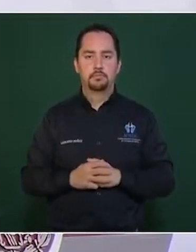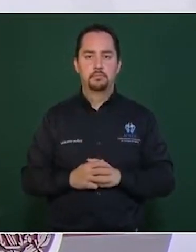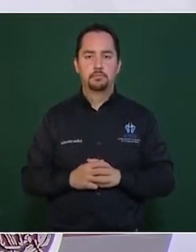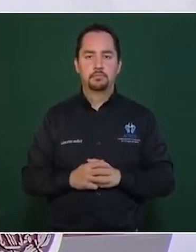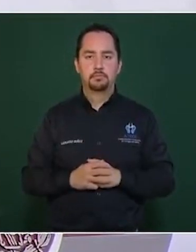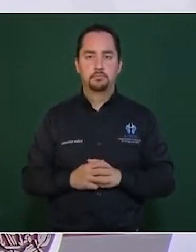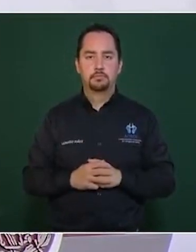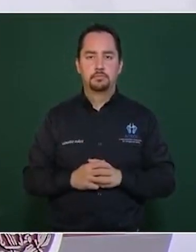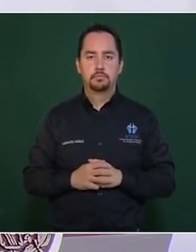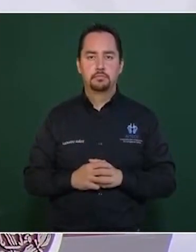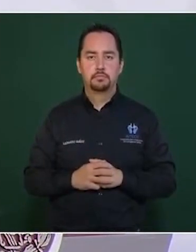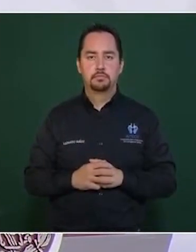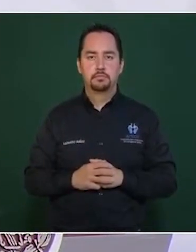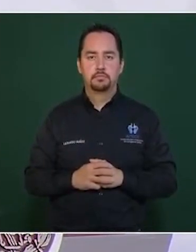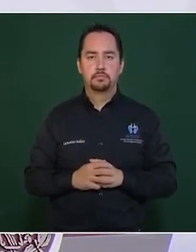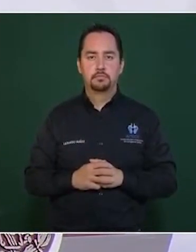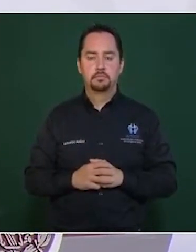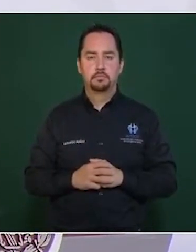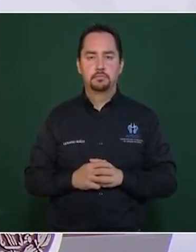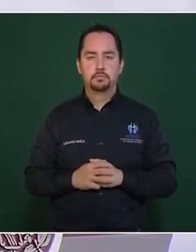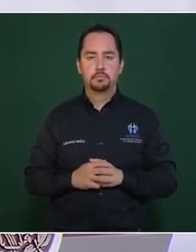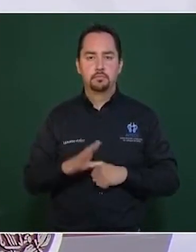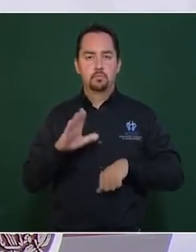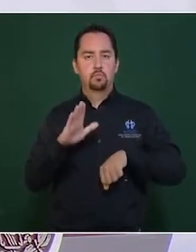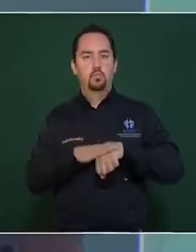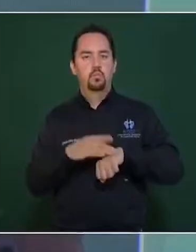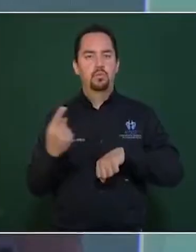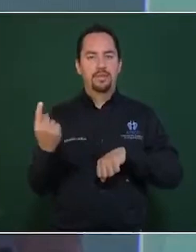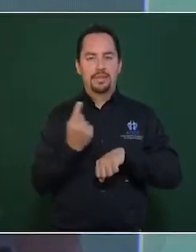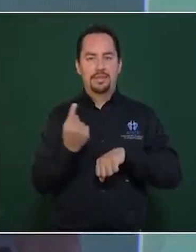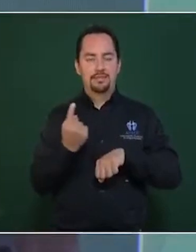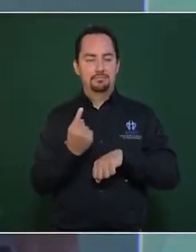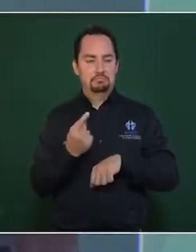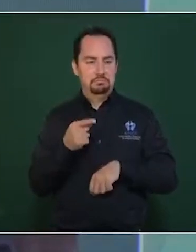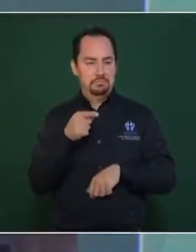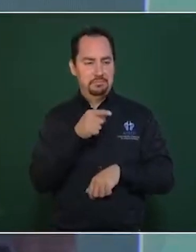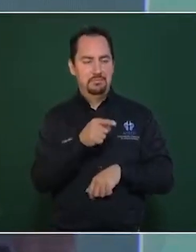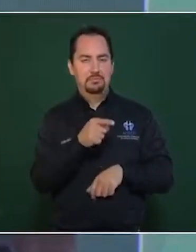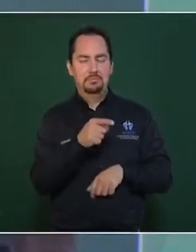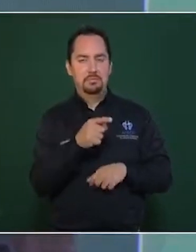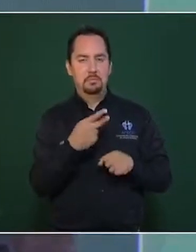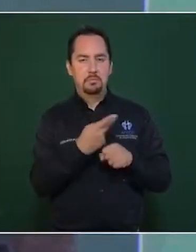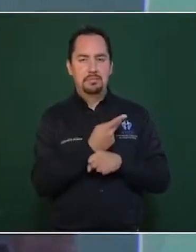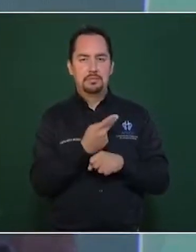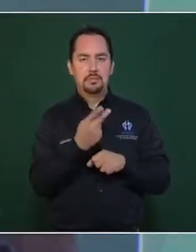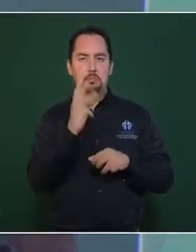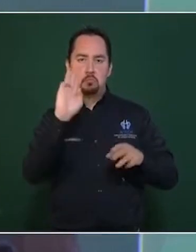¿Por qué es este fenómeno de migración mundial?